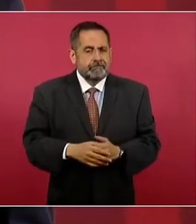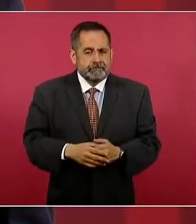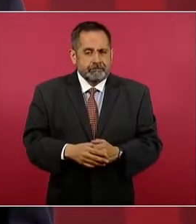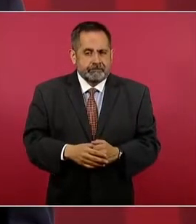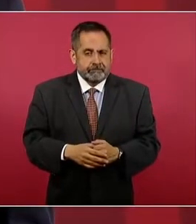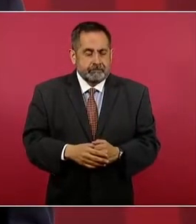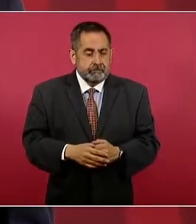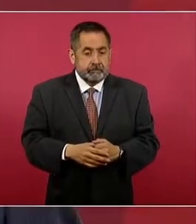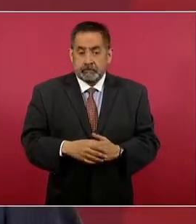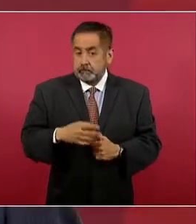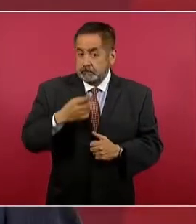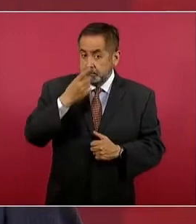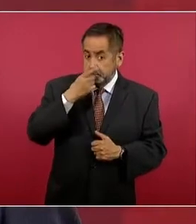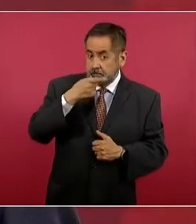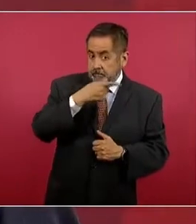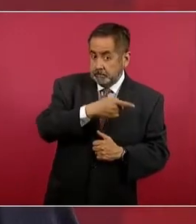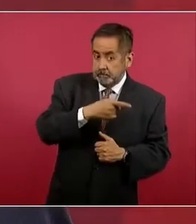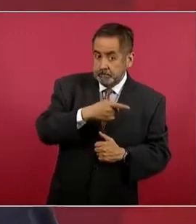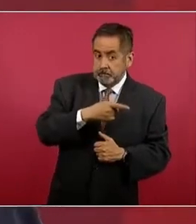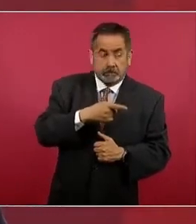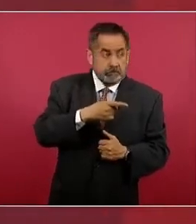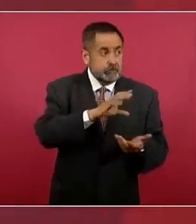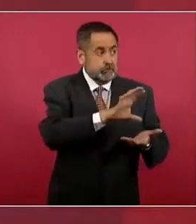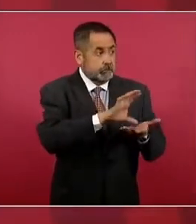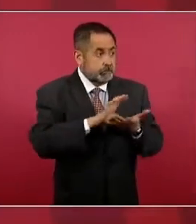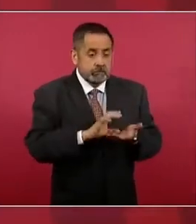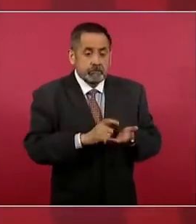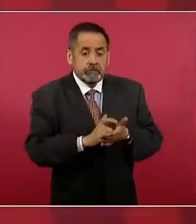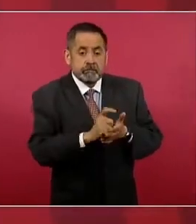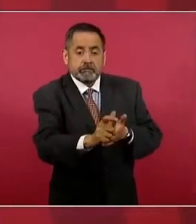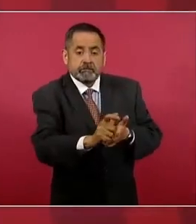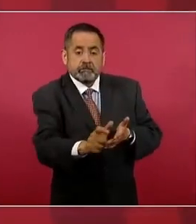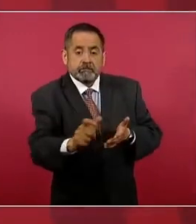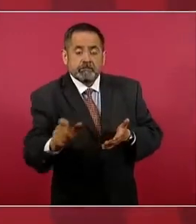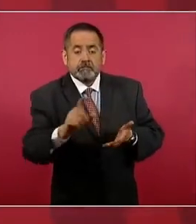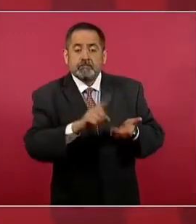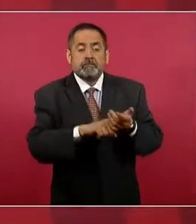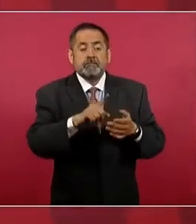se le entregó a legisladores del PAN